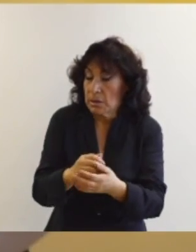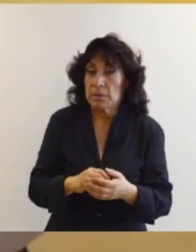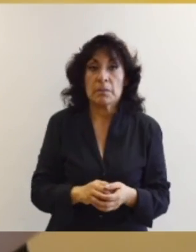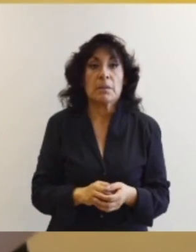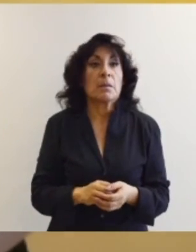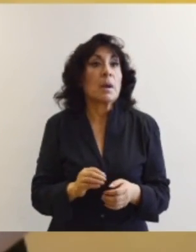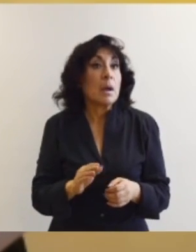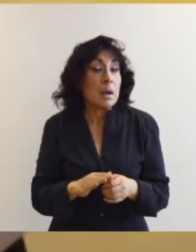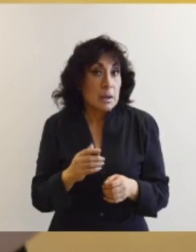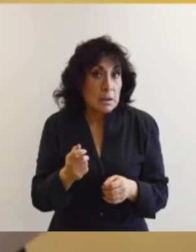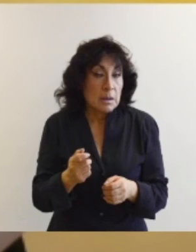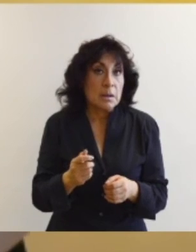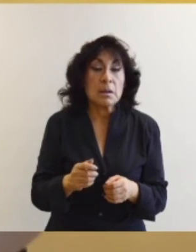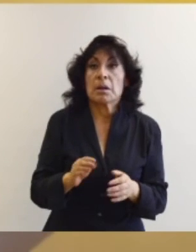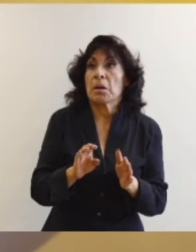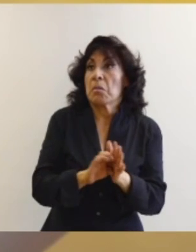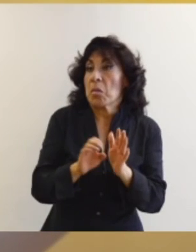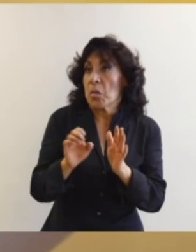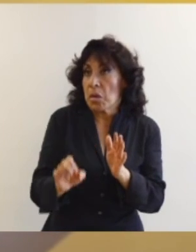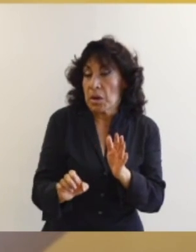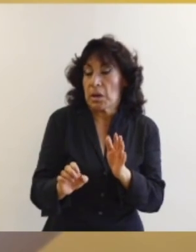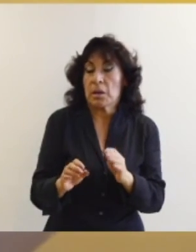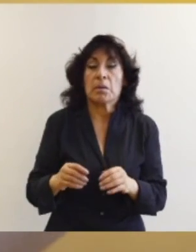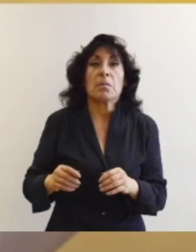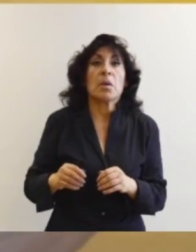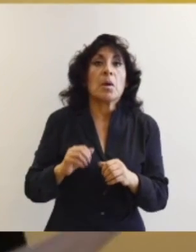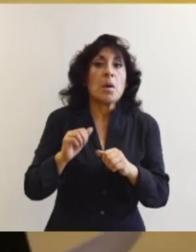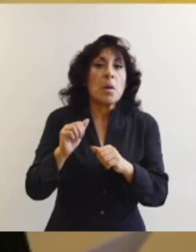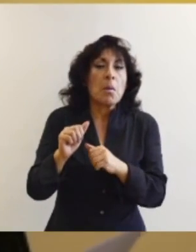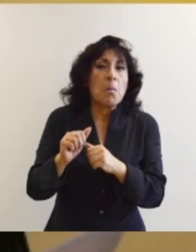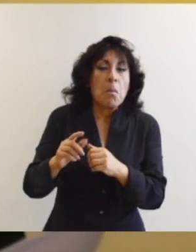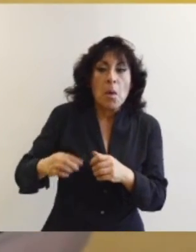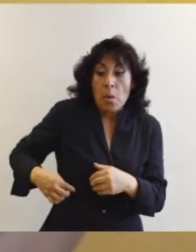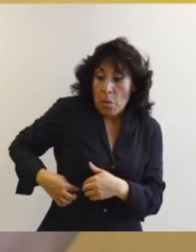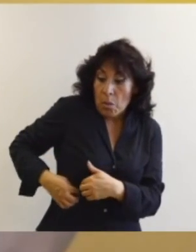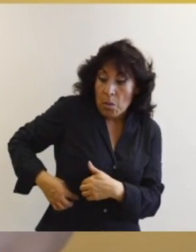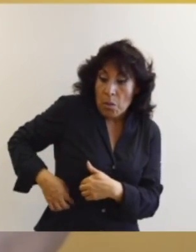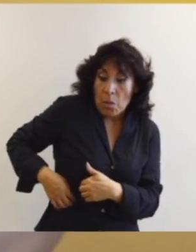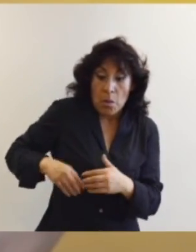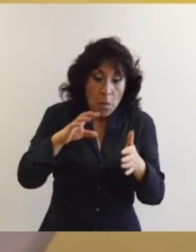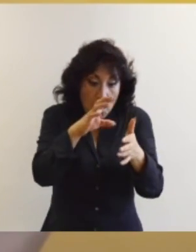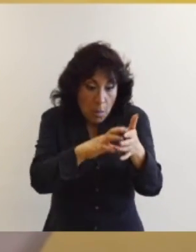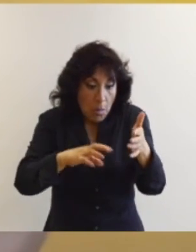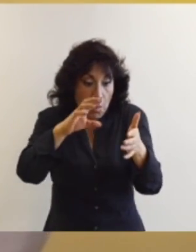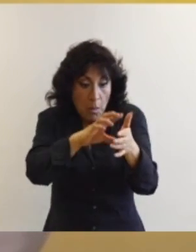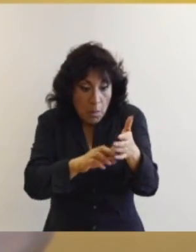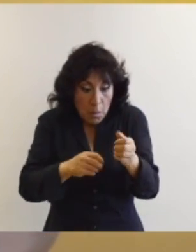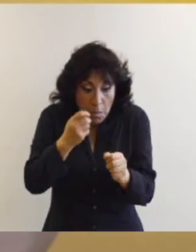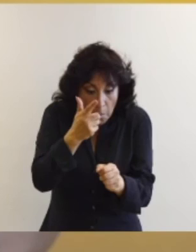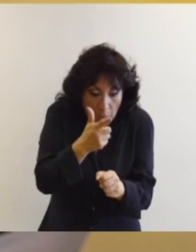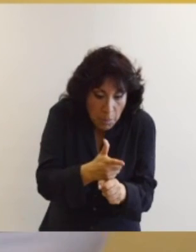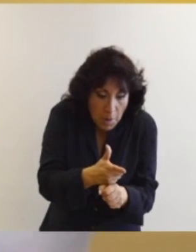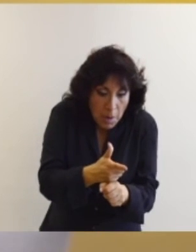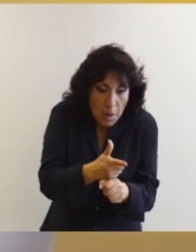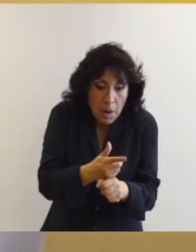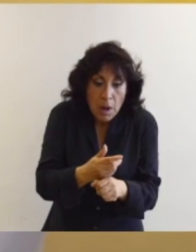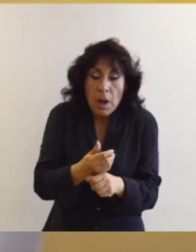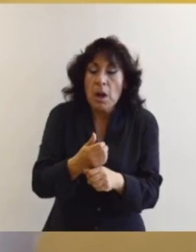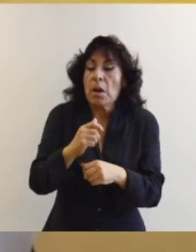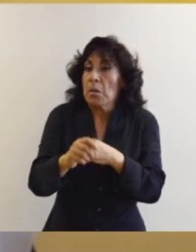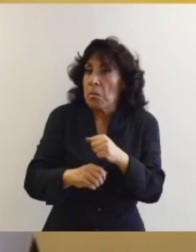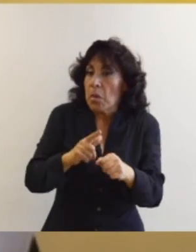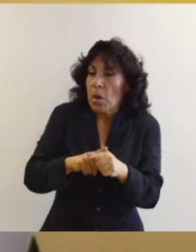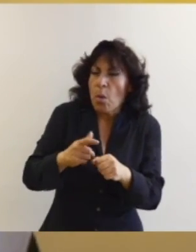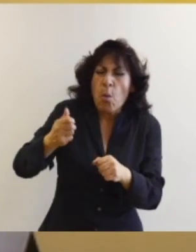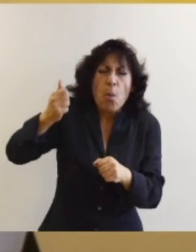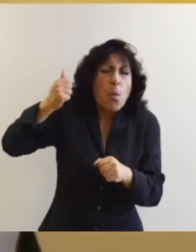posible reconstruir a su tamaño natural y a partir de una vértebra descubierta en excavaciones a los dinosaurios